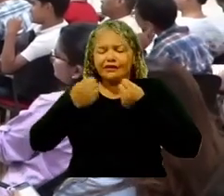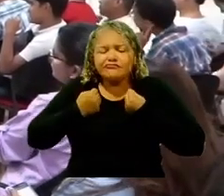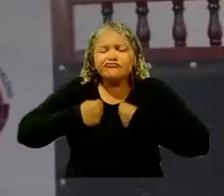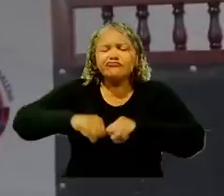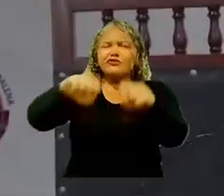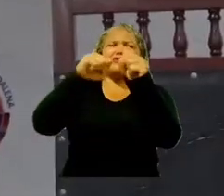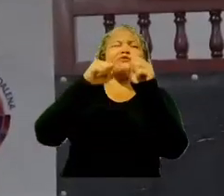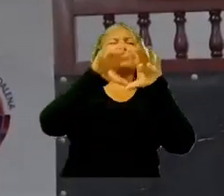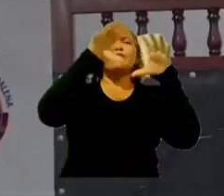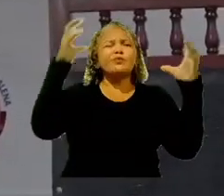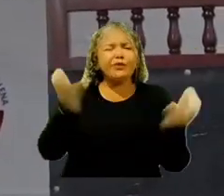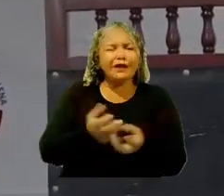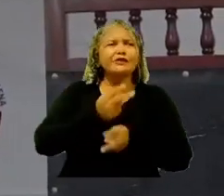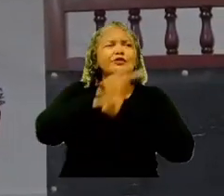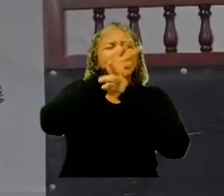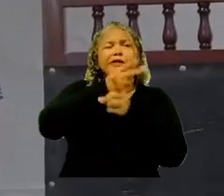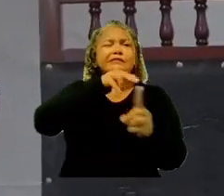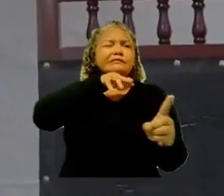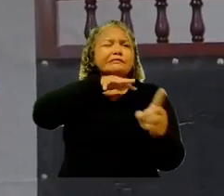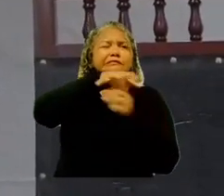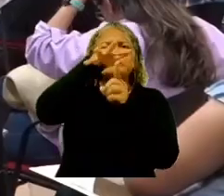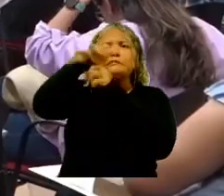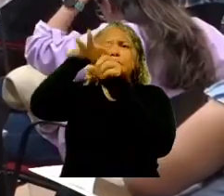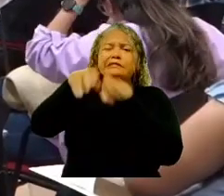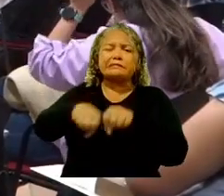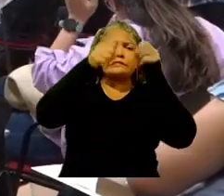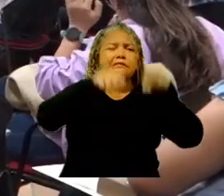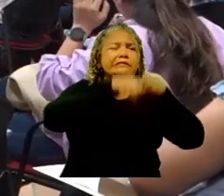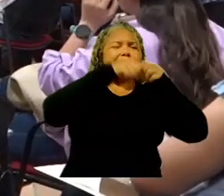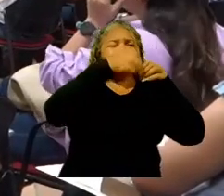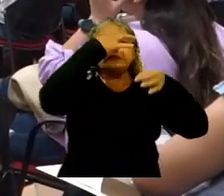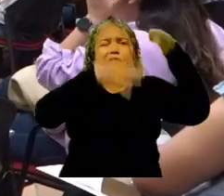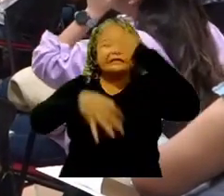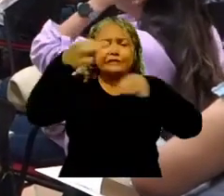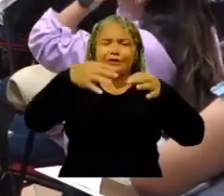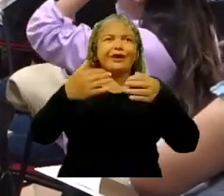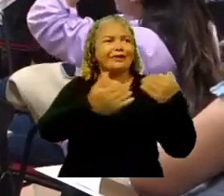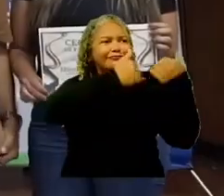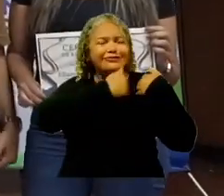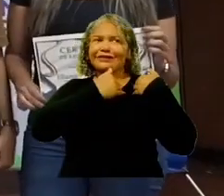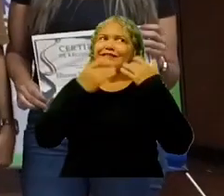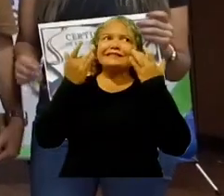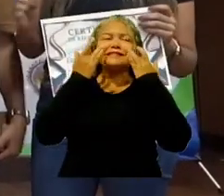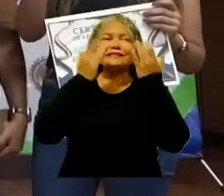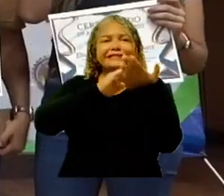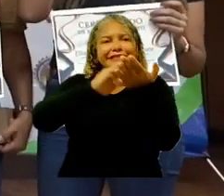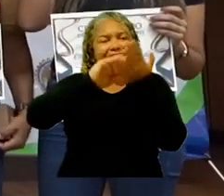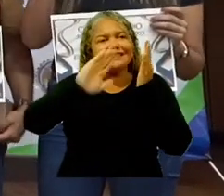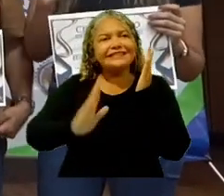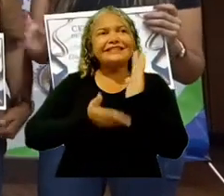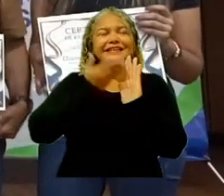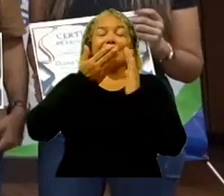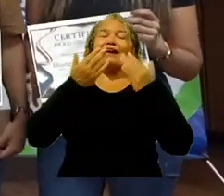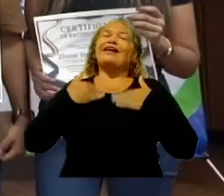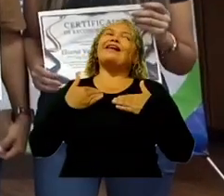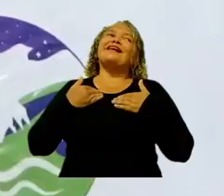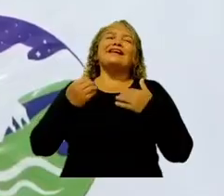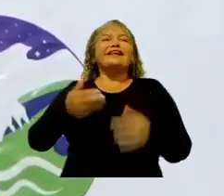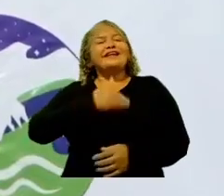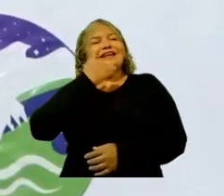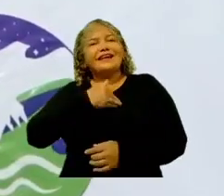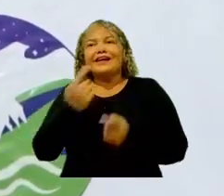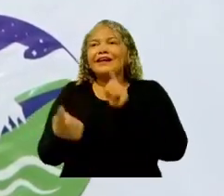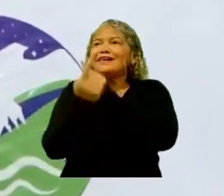luchamos día a día por tratar de cuidar un planeta que todas las personas nos encargamos de destruirlo, y ese es nuestro principal objetivo, y es